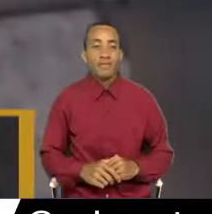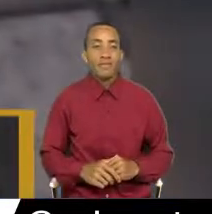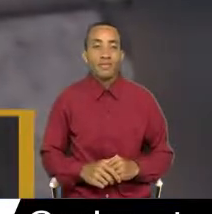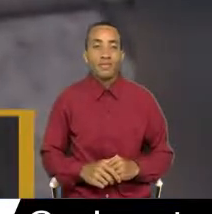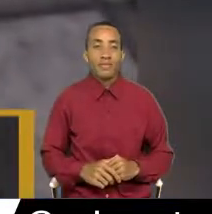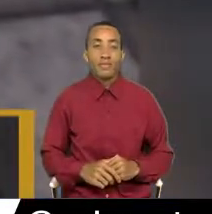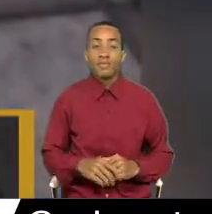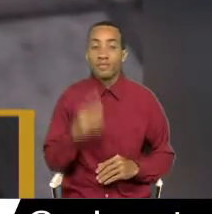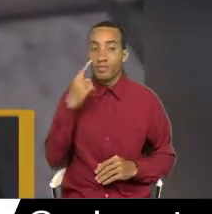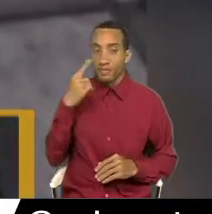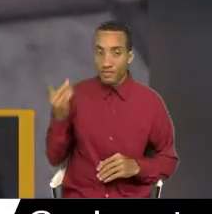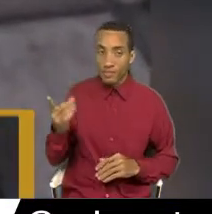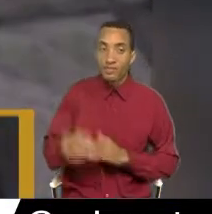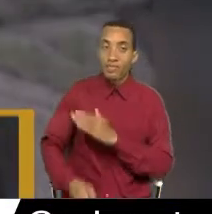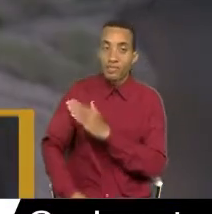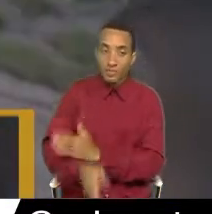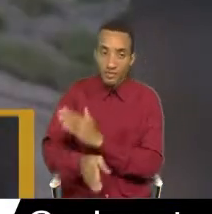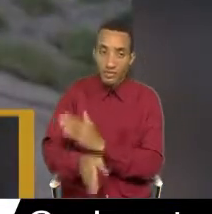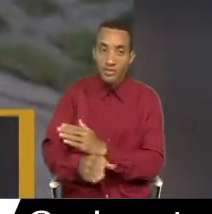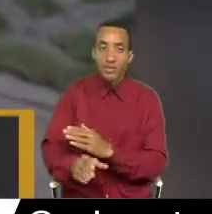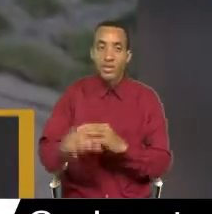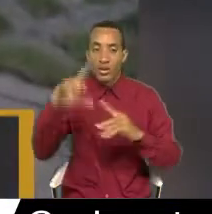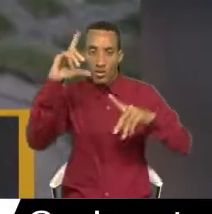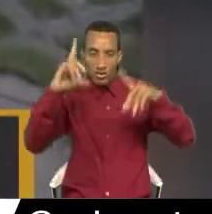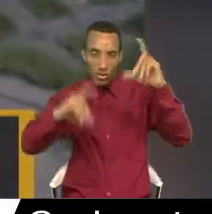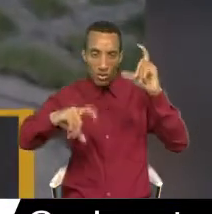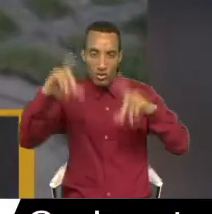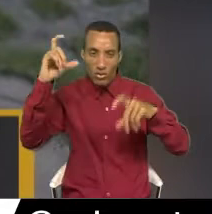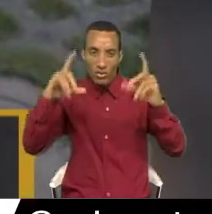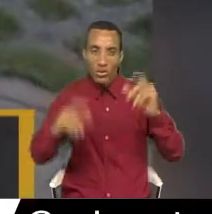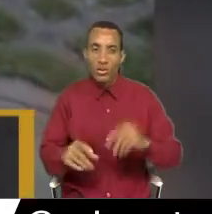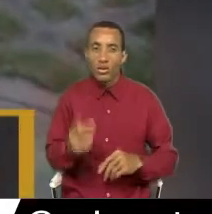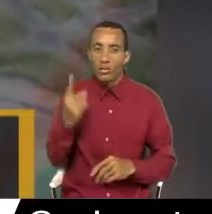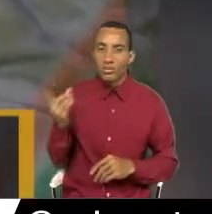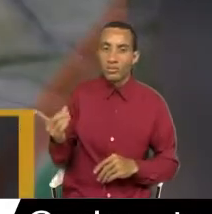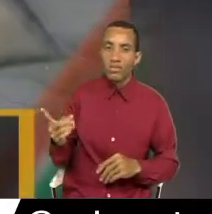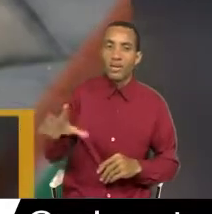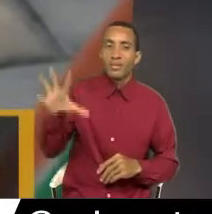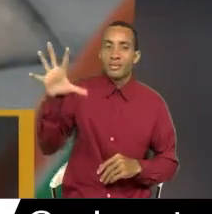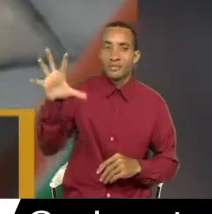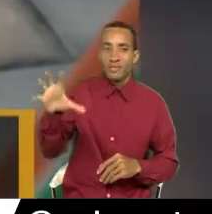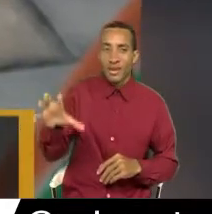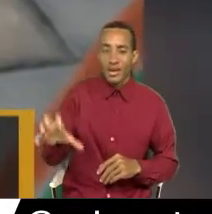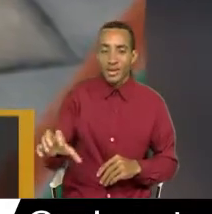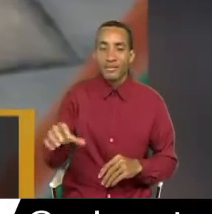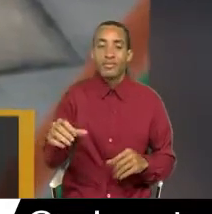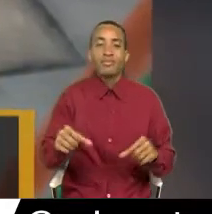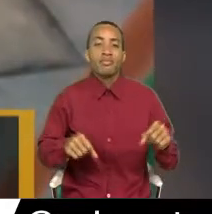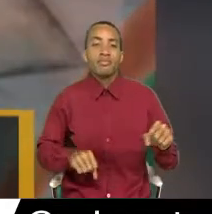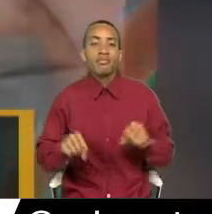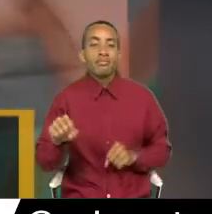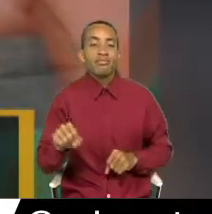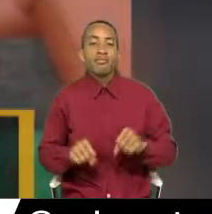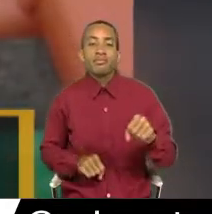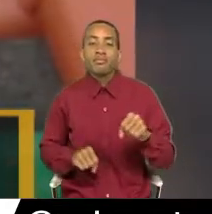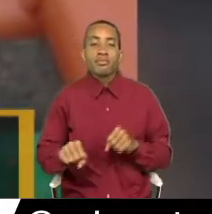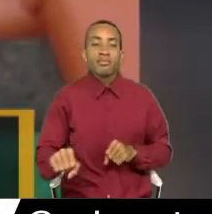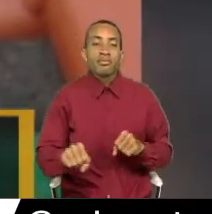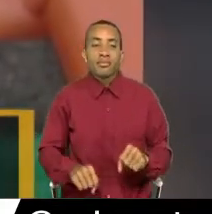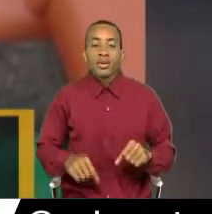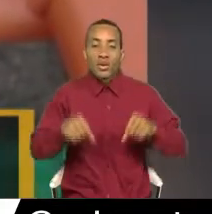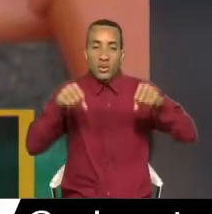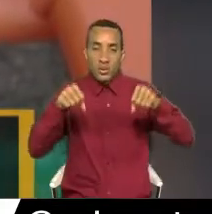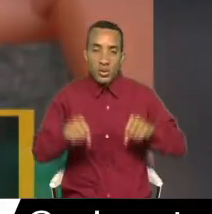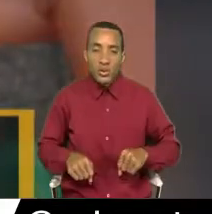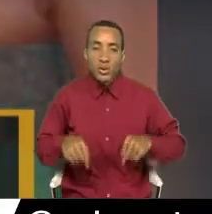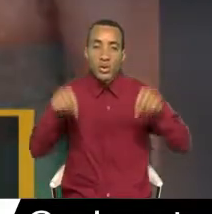Seguimos nuestro reportero ciudadano mostrando estas fotografías que evidencian el mal estado en el que se encuentran las máquinas del gimnasio biosaludable ubicado en la